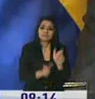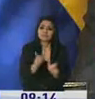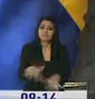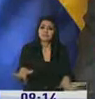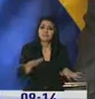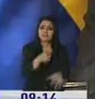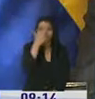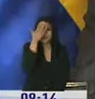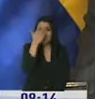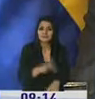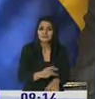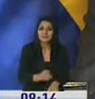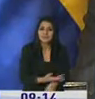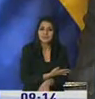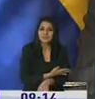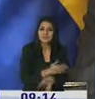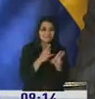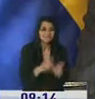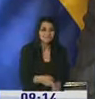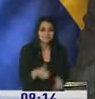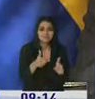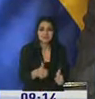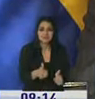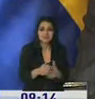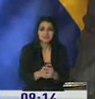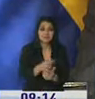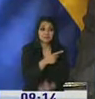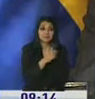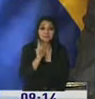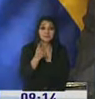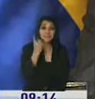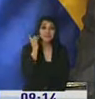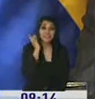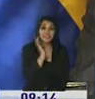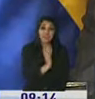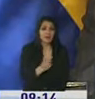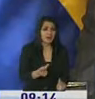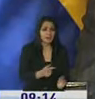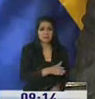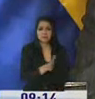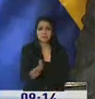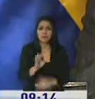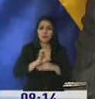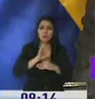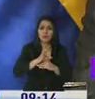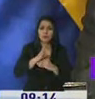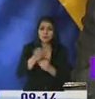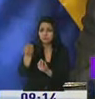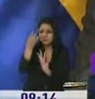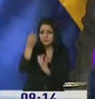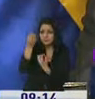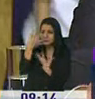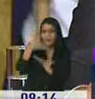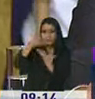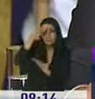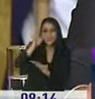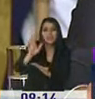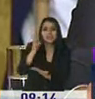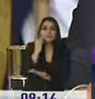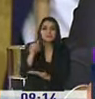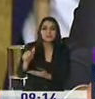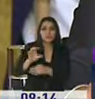de sensibilidad humana extraordinaria, la primera dama inmediatamente acudió a Ecuador para nutrirse de nuestra experiencia. Hoy